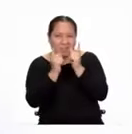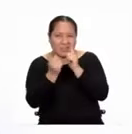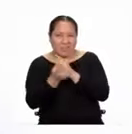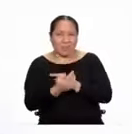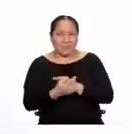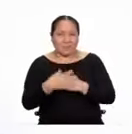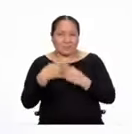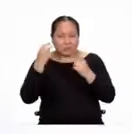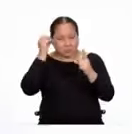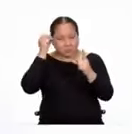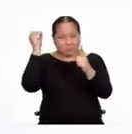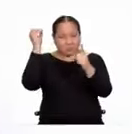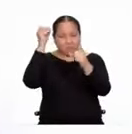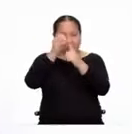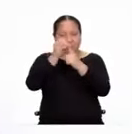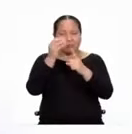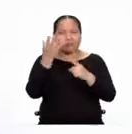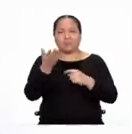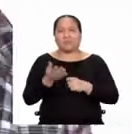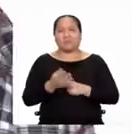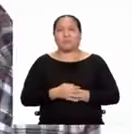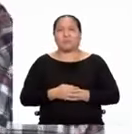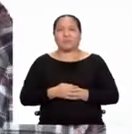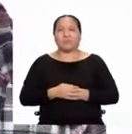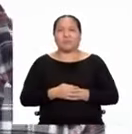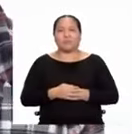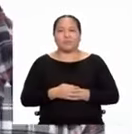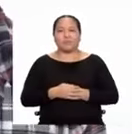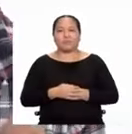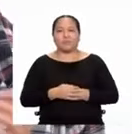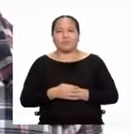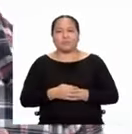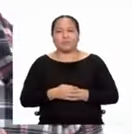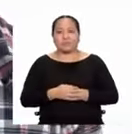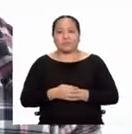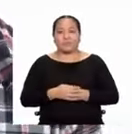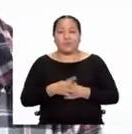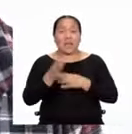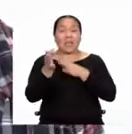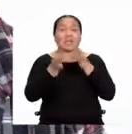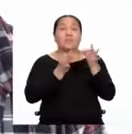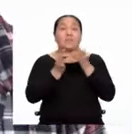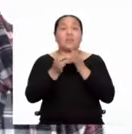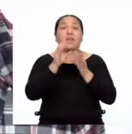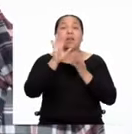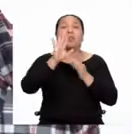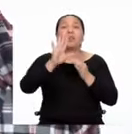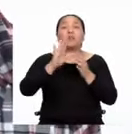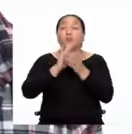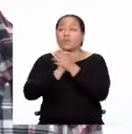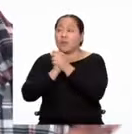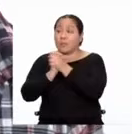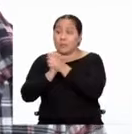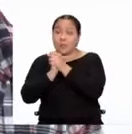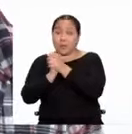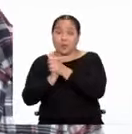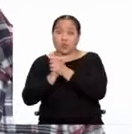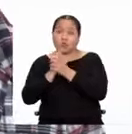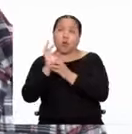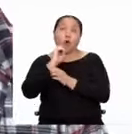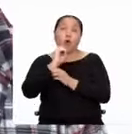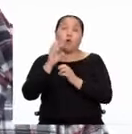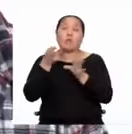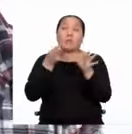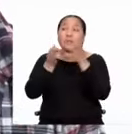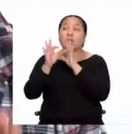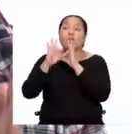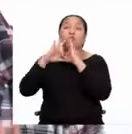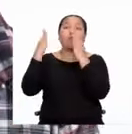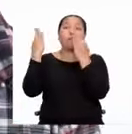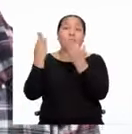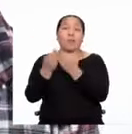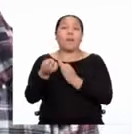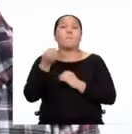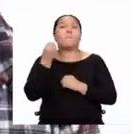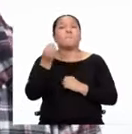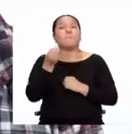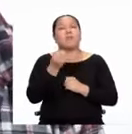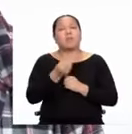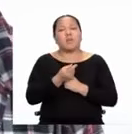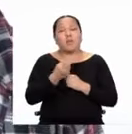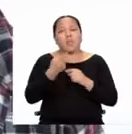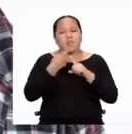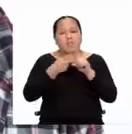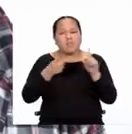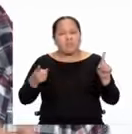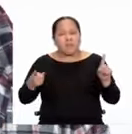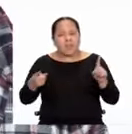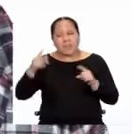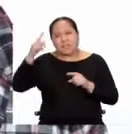a la obra con el siguiente reto. Explica a tus compañeros, amigos o familiares el porqué de la discrepancia